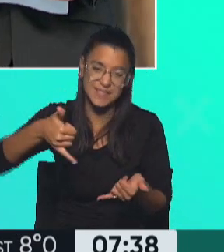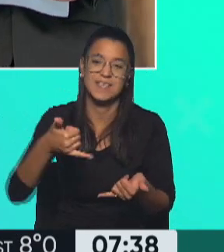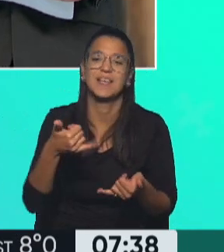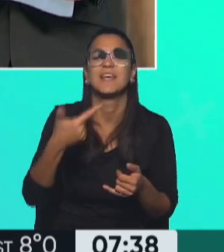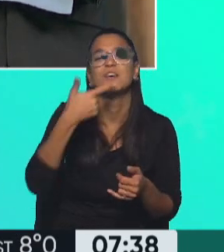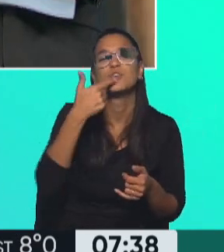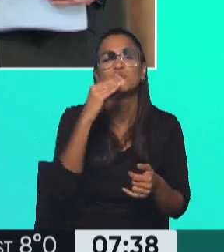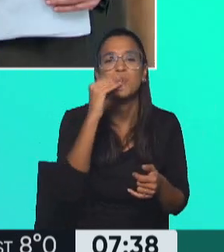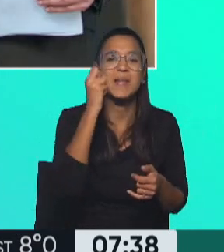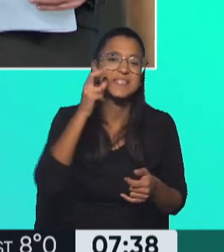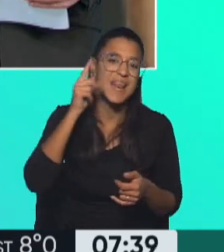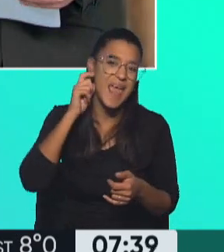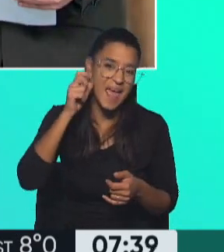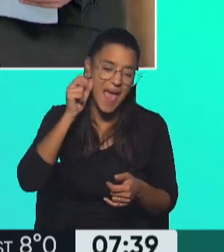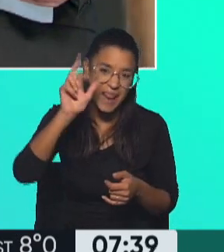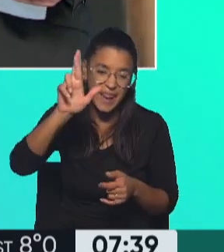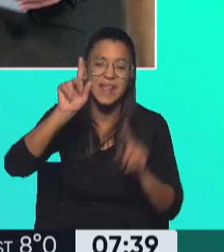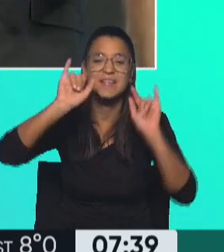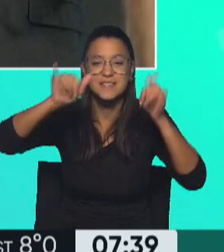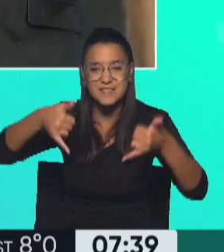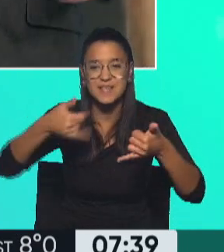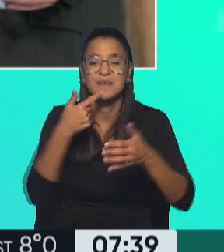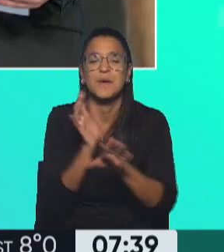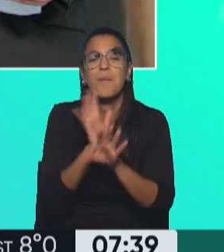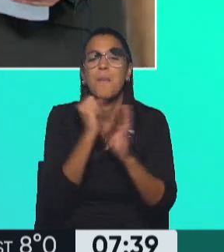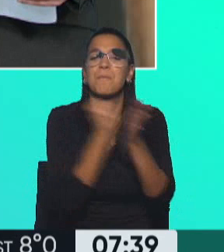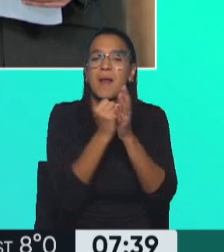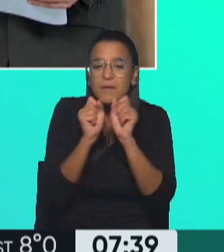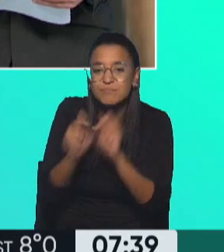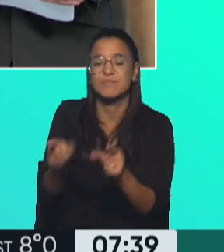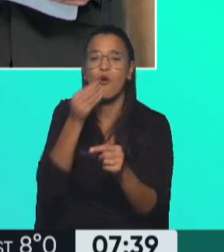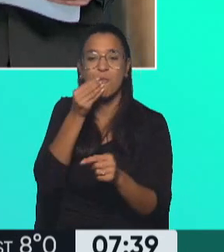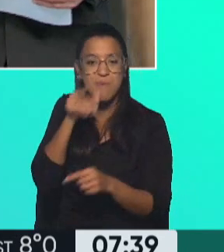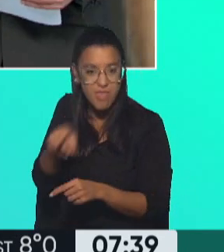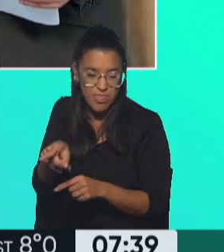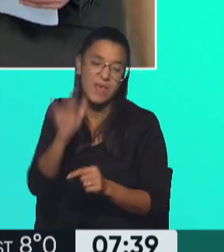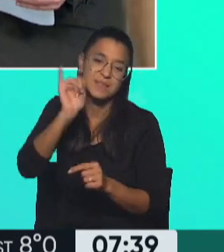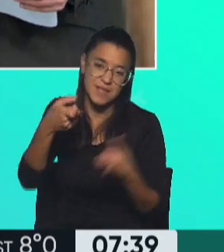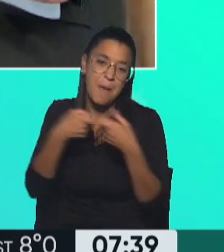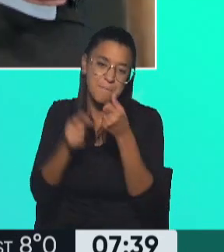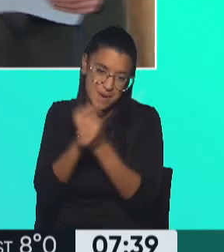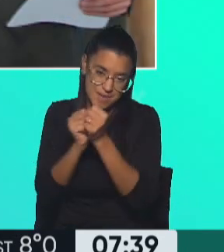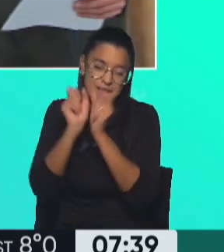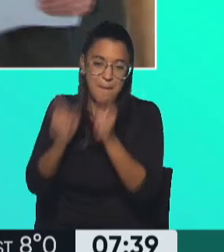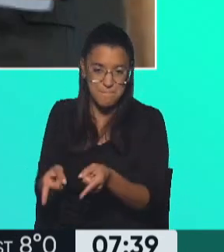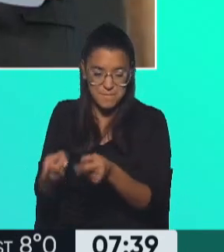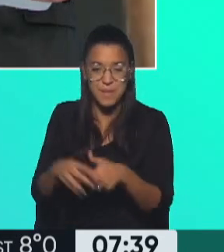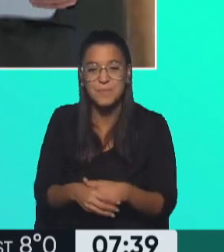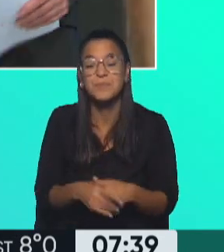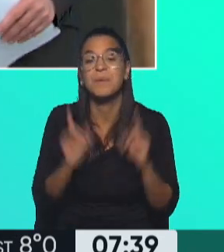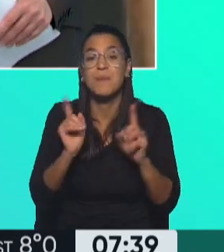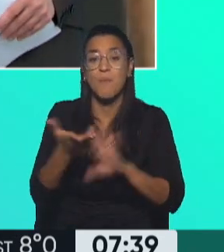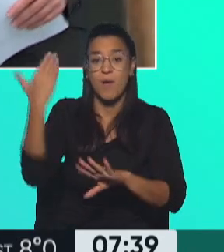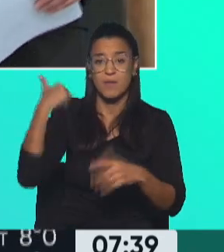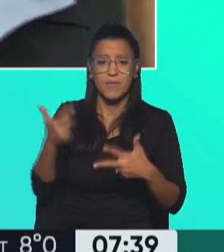Arnold Schwarzenegger abrieron su cadena y su franquicia de comidas, así que sí, también empresario y además, como dije